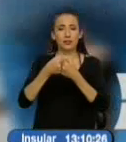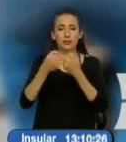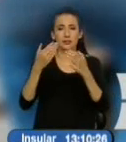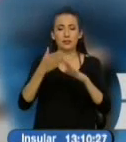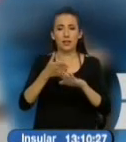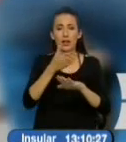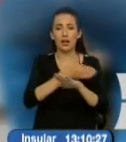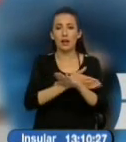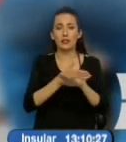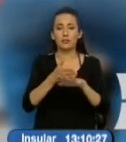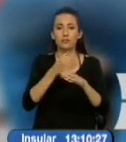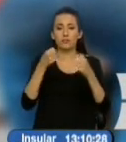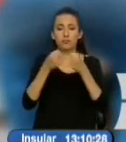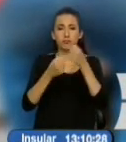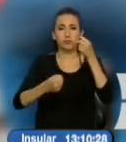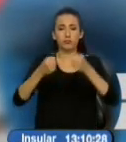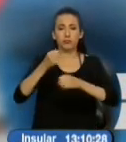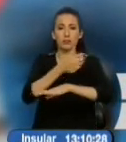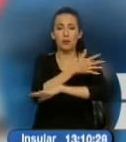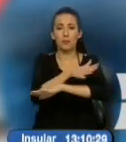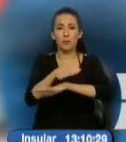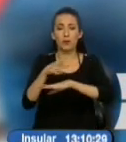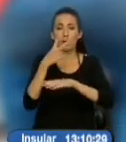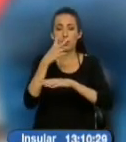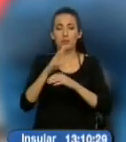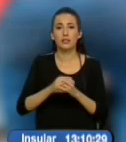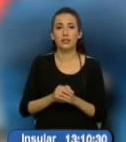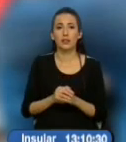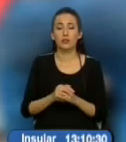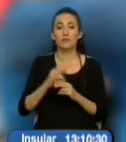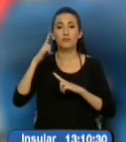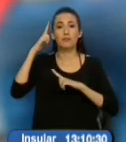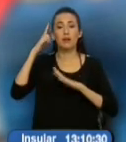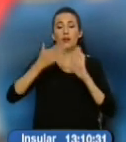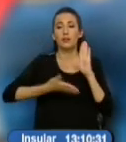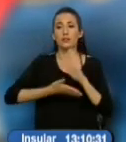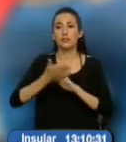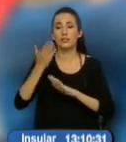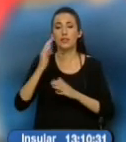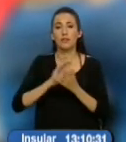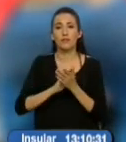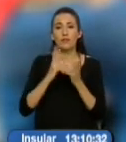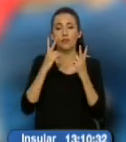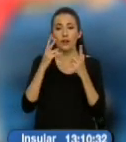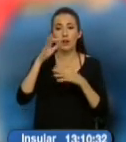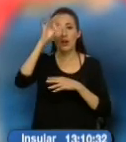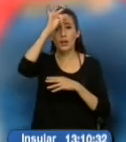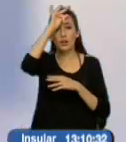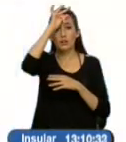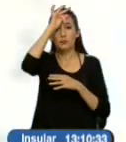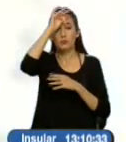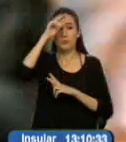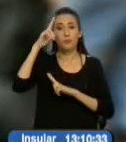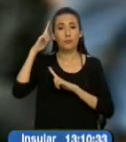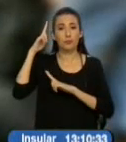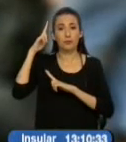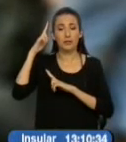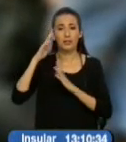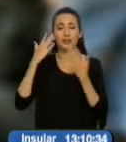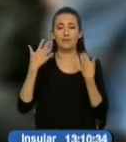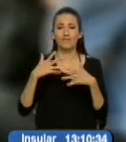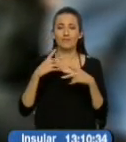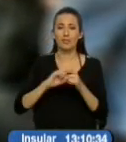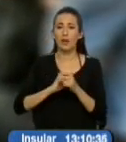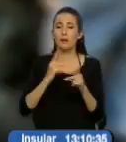algunos días en Gualaquiza, provincia de Morona, Santiago. El uniformado fue trasladado luego del siniestro al hospital de las Fuerzas Armadas en estado